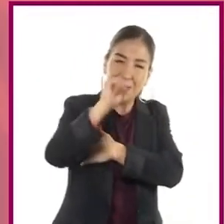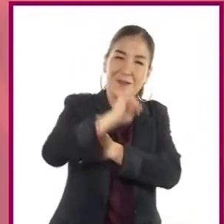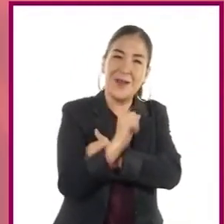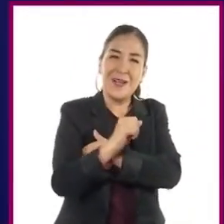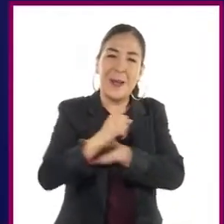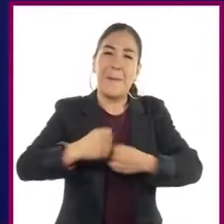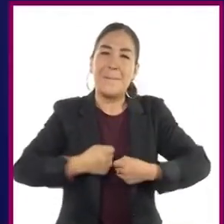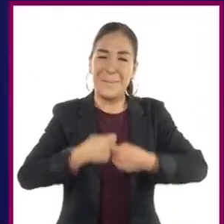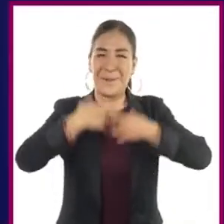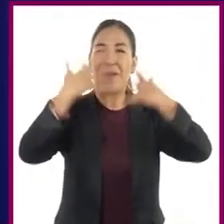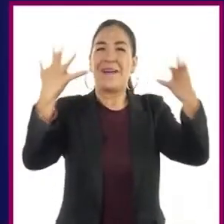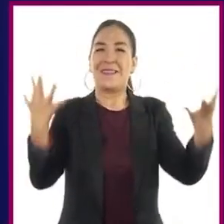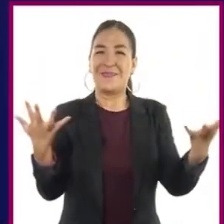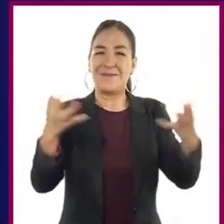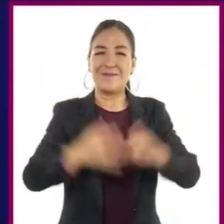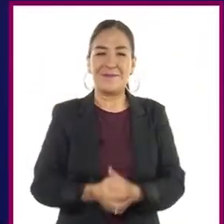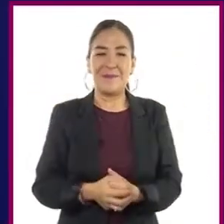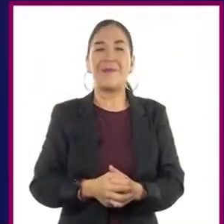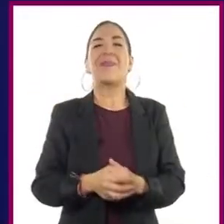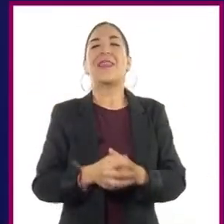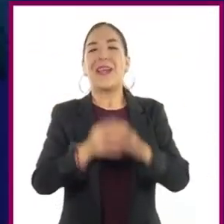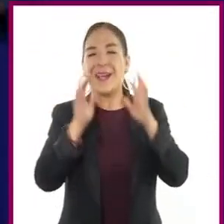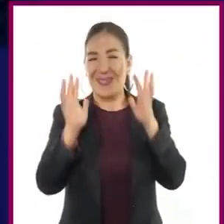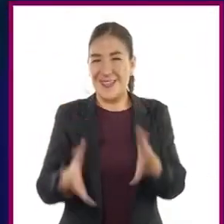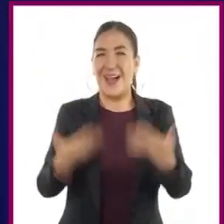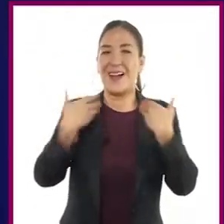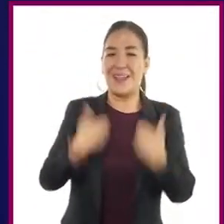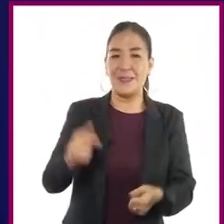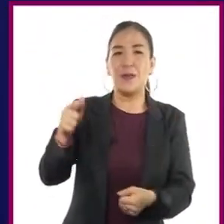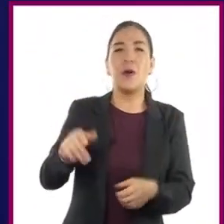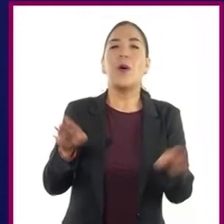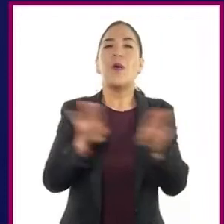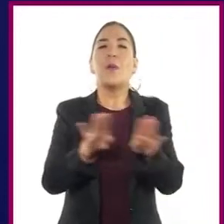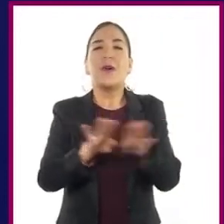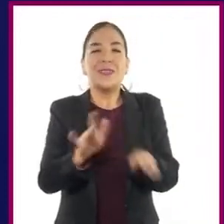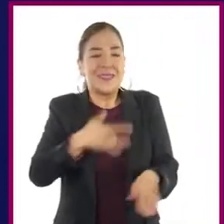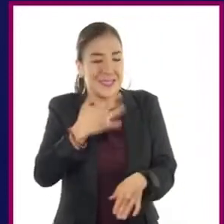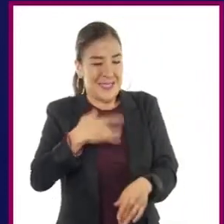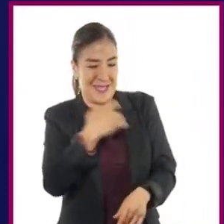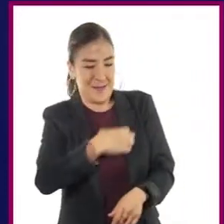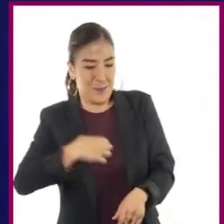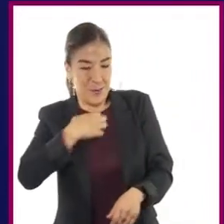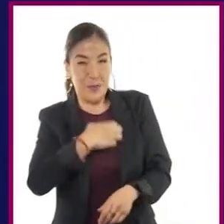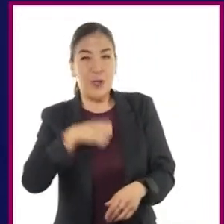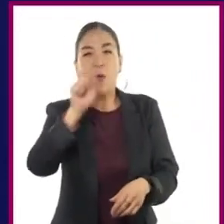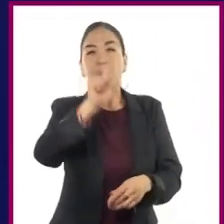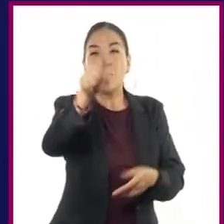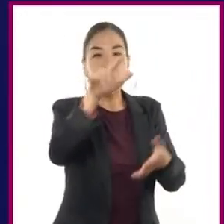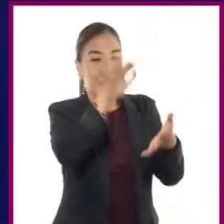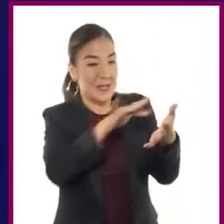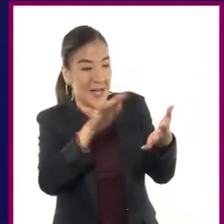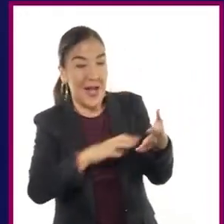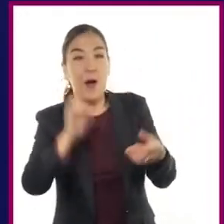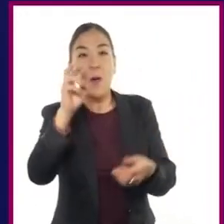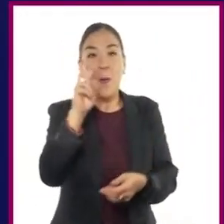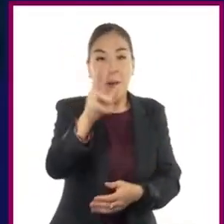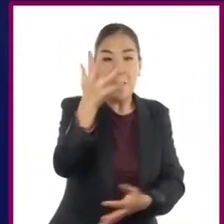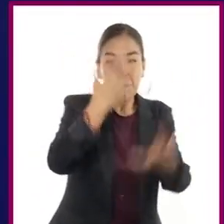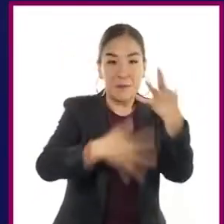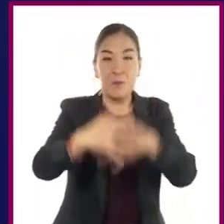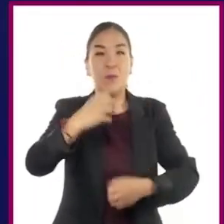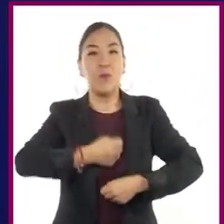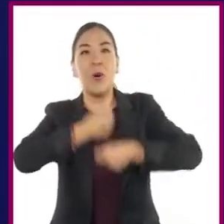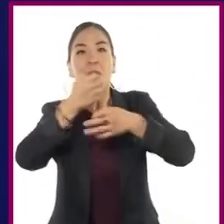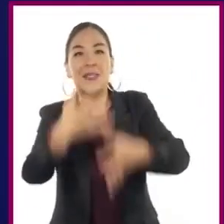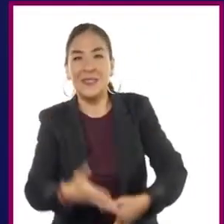brote. ¡Ah! Ya empiezo a entender. Dejarnos llevar por la emoción a la hora de leer o escuchar poesía. Como